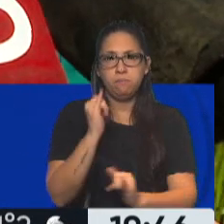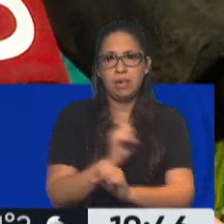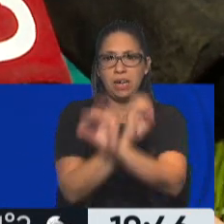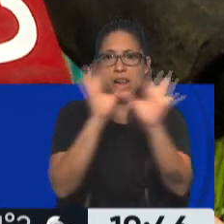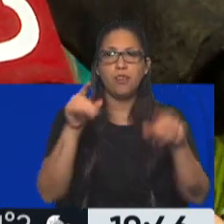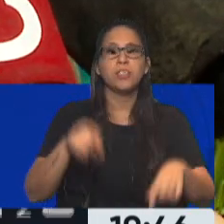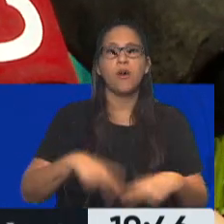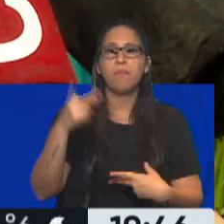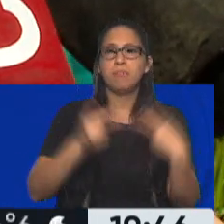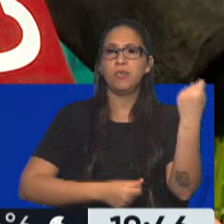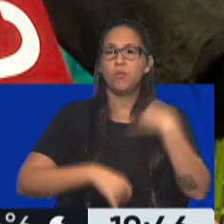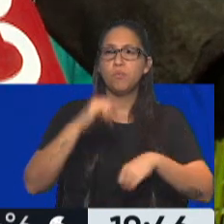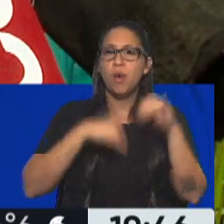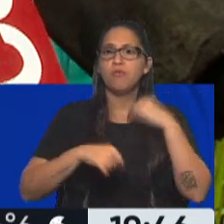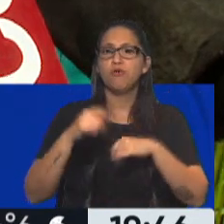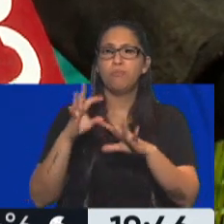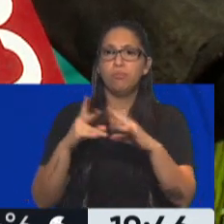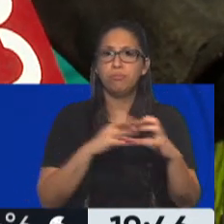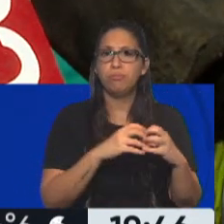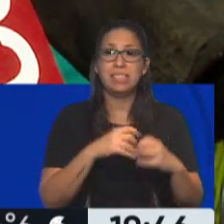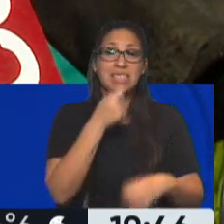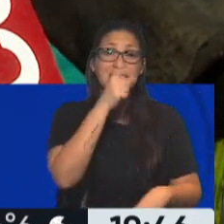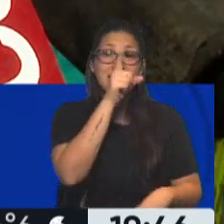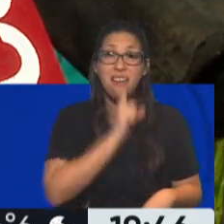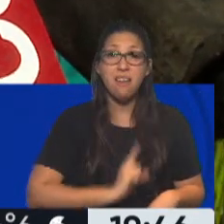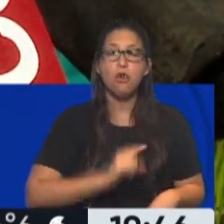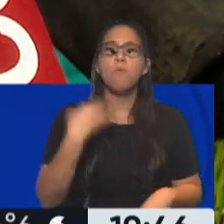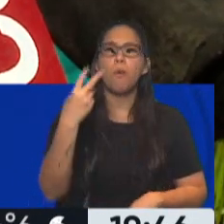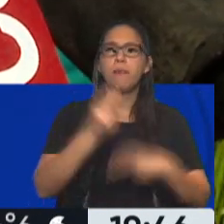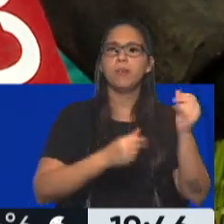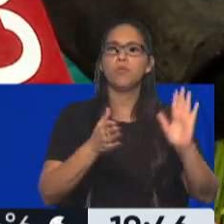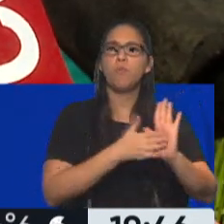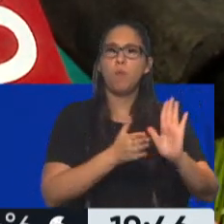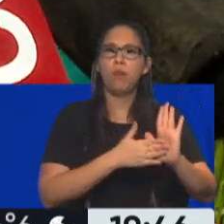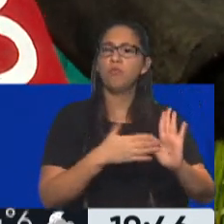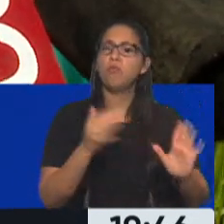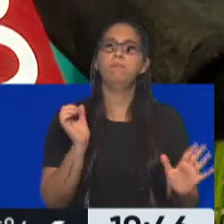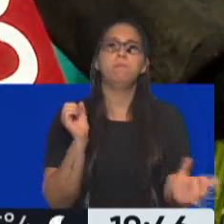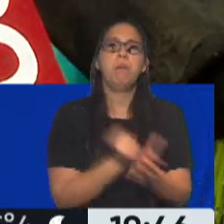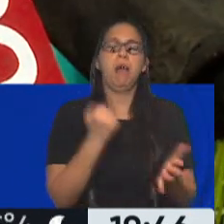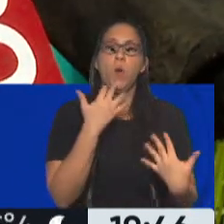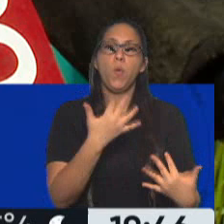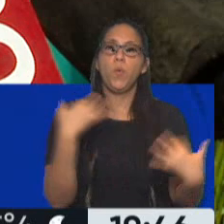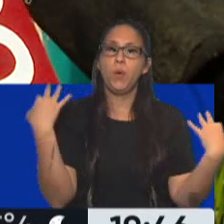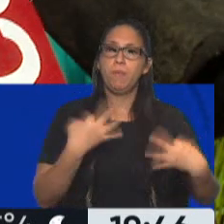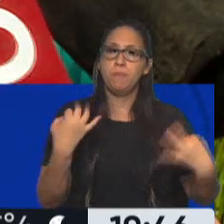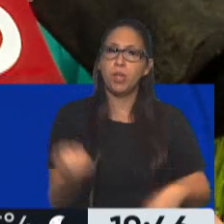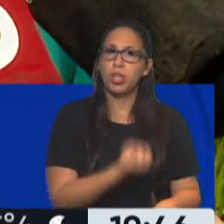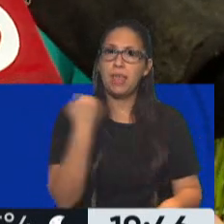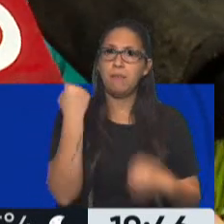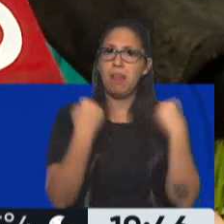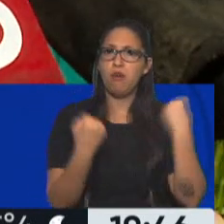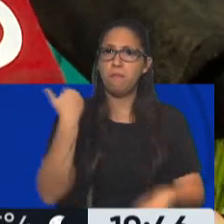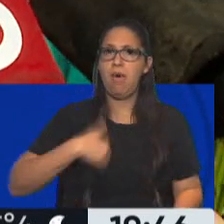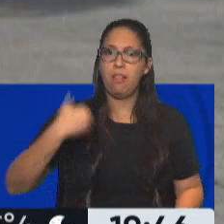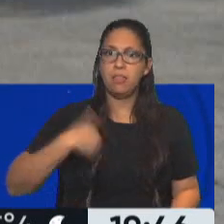muy especial, creo que si la tomamos con seriedad puede ser un presupuesto que produzca un quiebre realmente en la historia económica argentina,